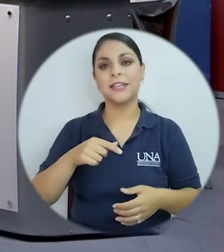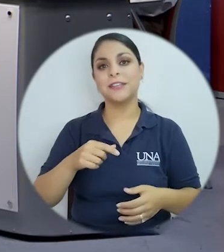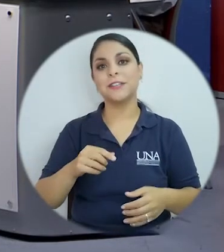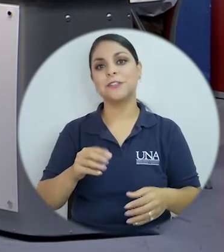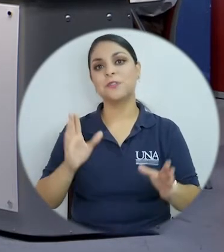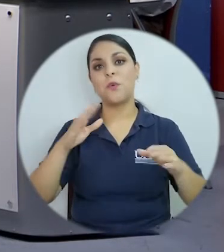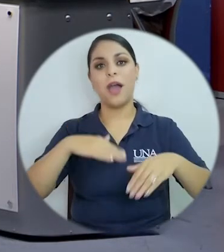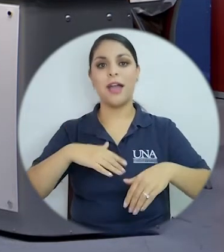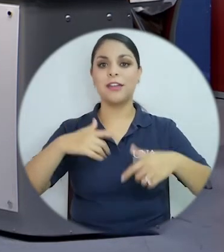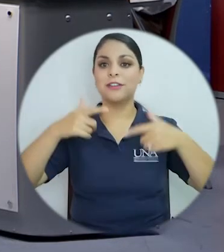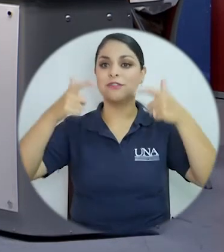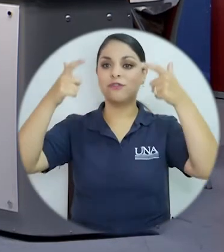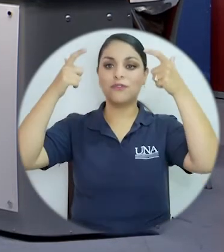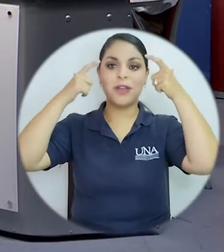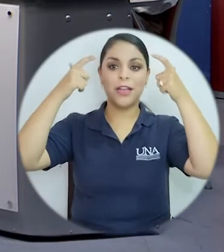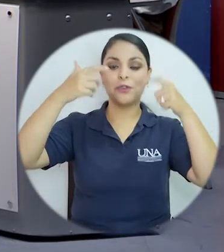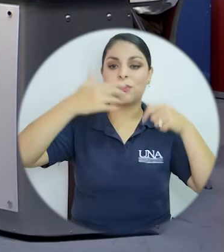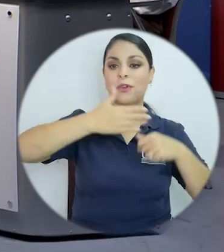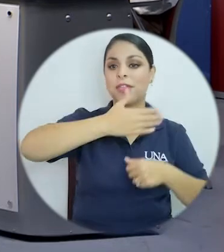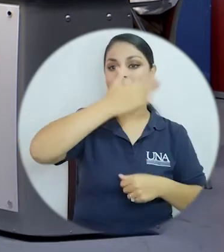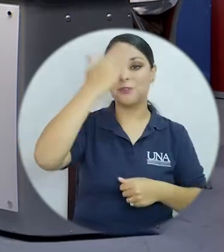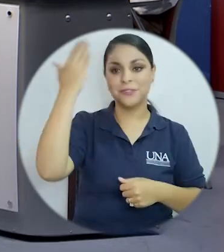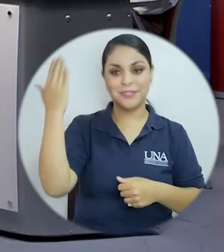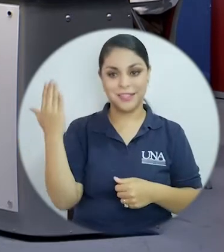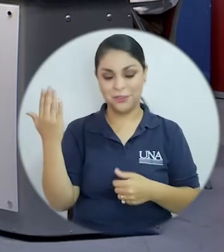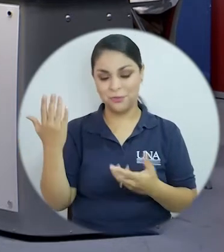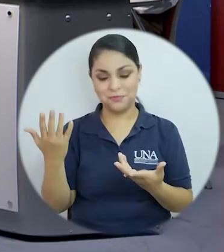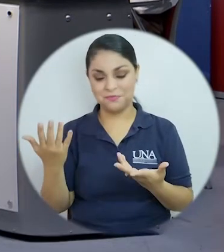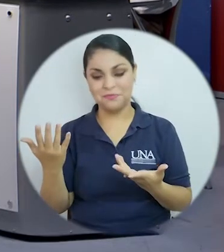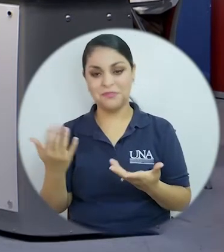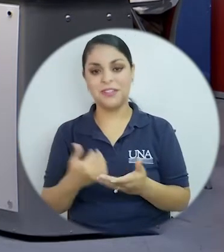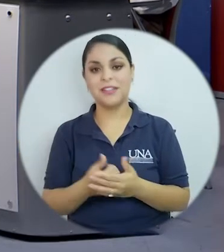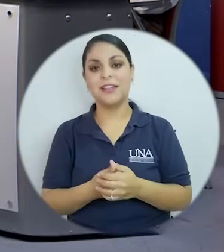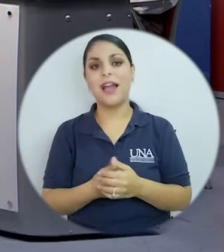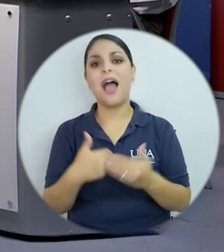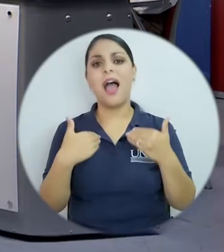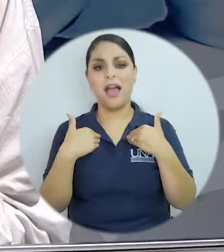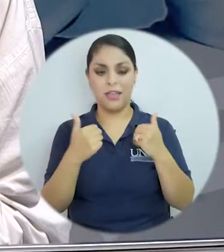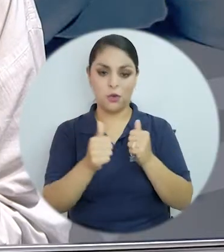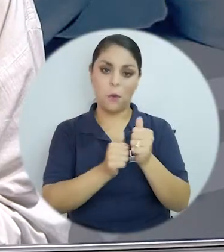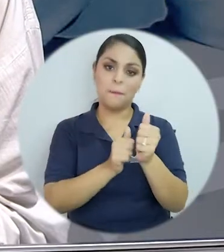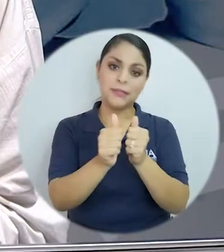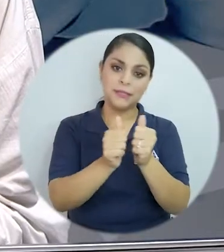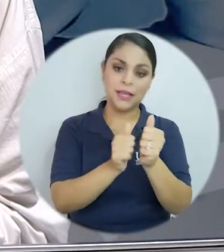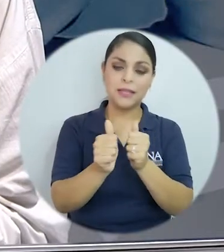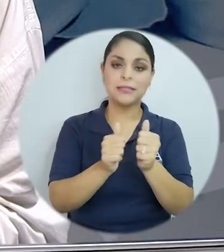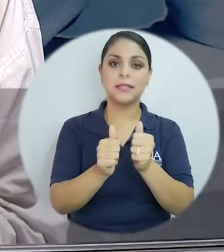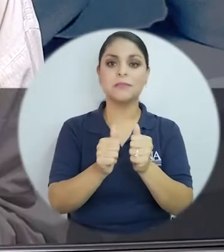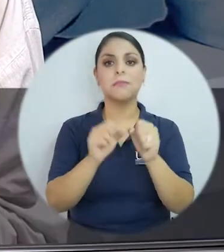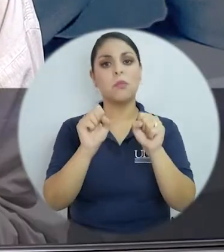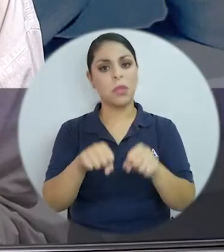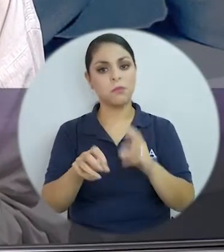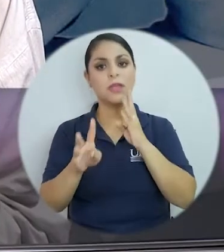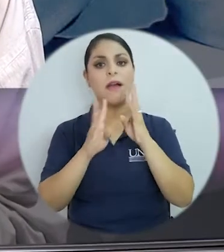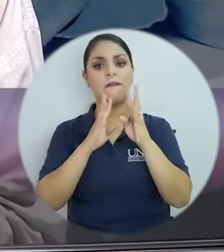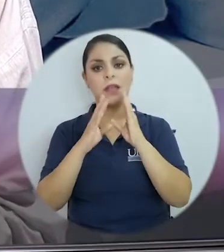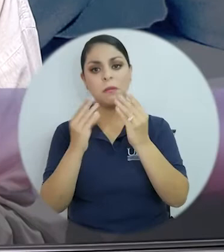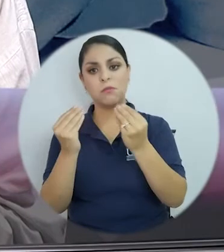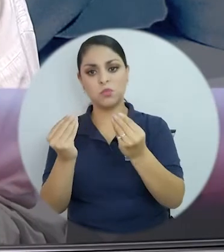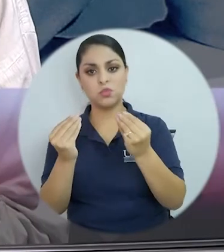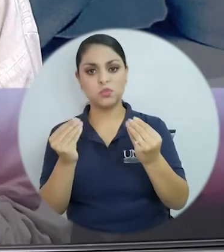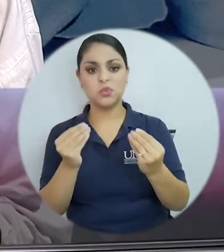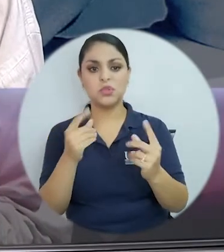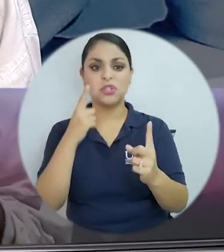cielos, sí, hay ¿no? elementos desde la colonia que hay competencias, y podemos hablar mucho de esto, el